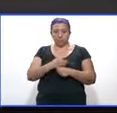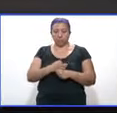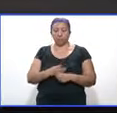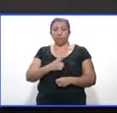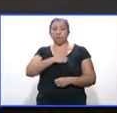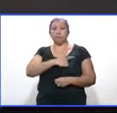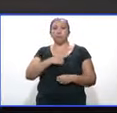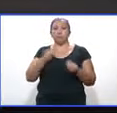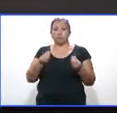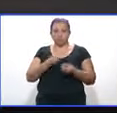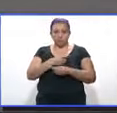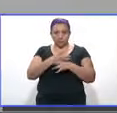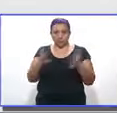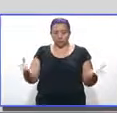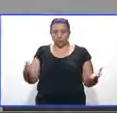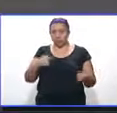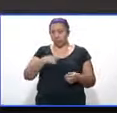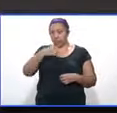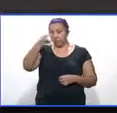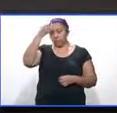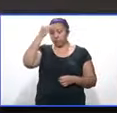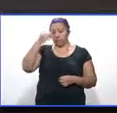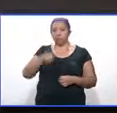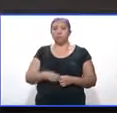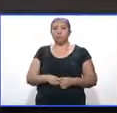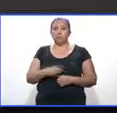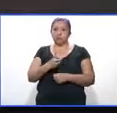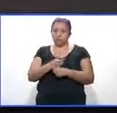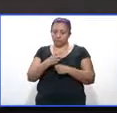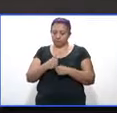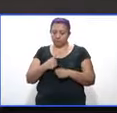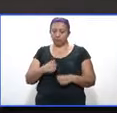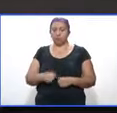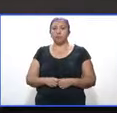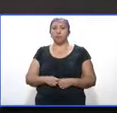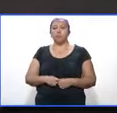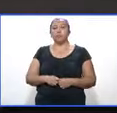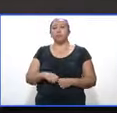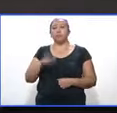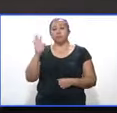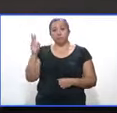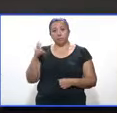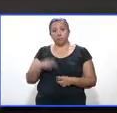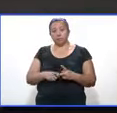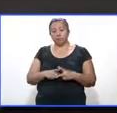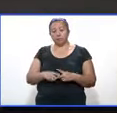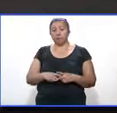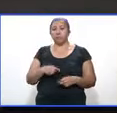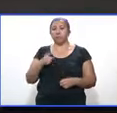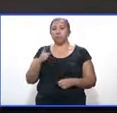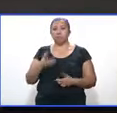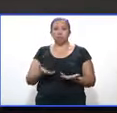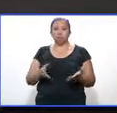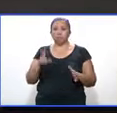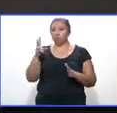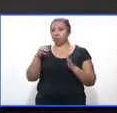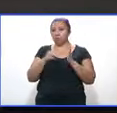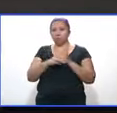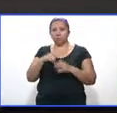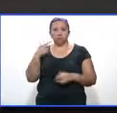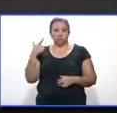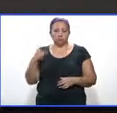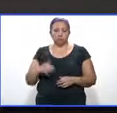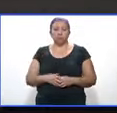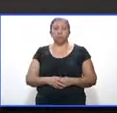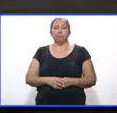gustaba mucho compartir lo que aprendía. Recibí una invitación por parte de la Facultad de Matemáticas, estoy hablando del año 2007